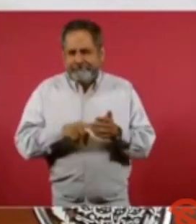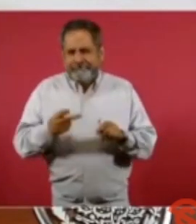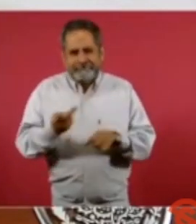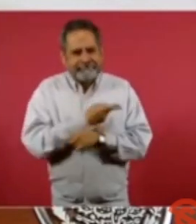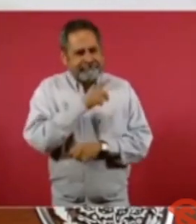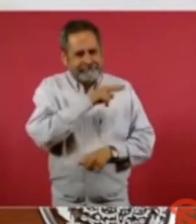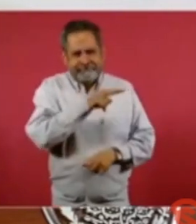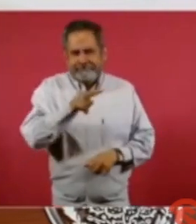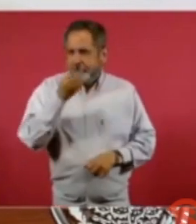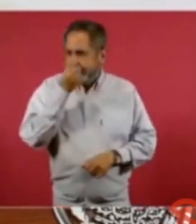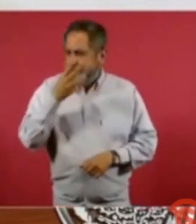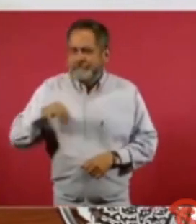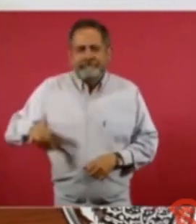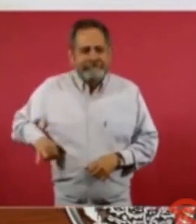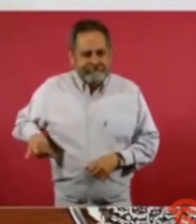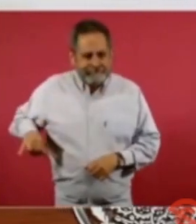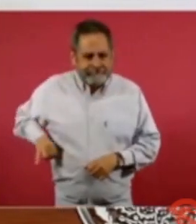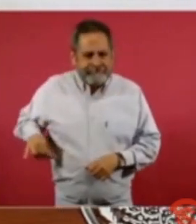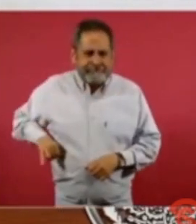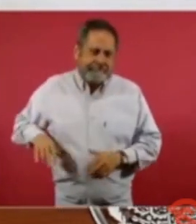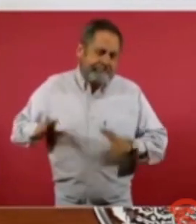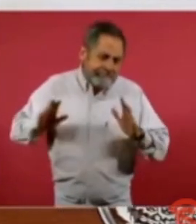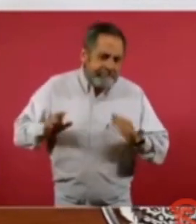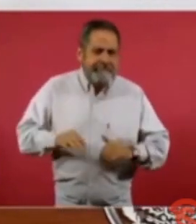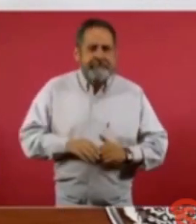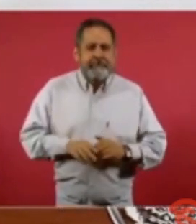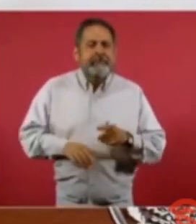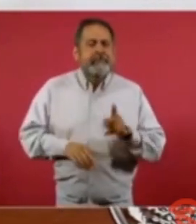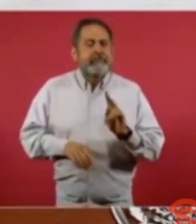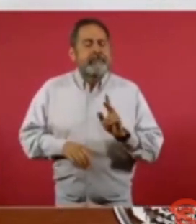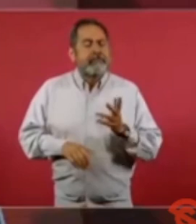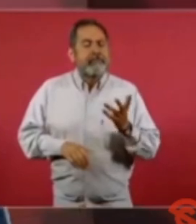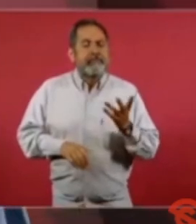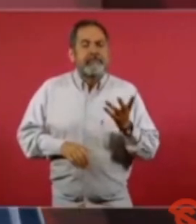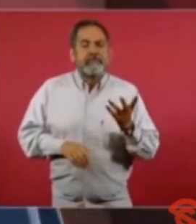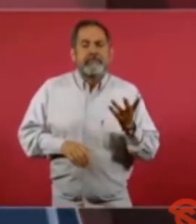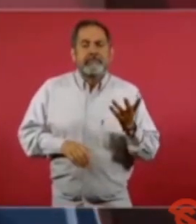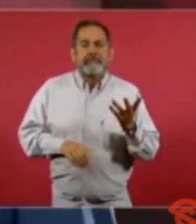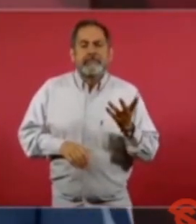sucediendo, pero es muy